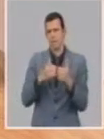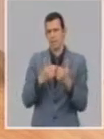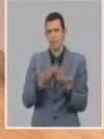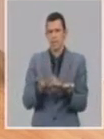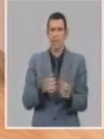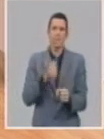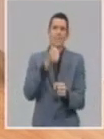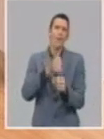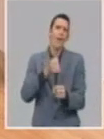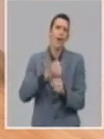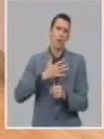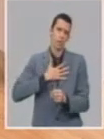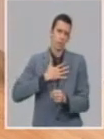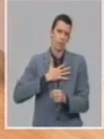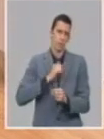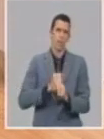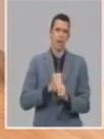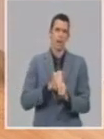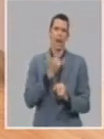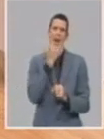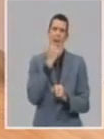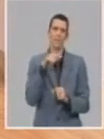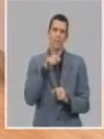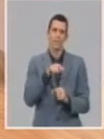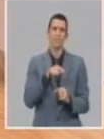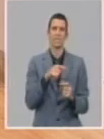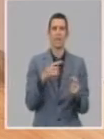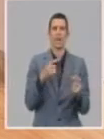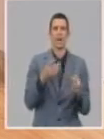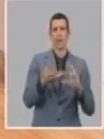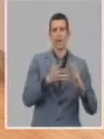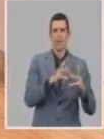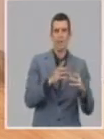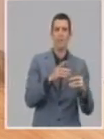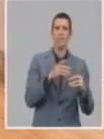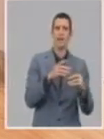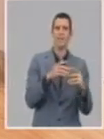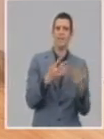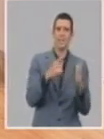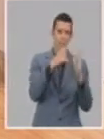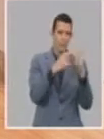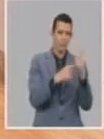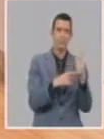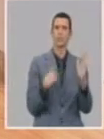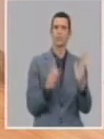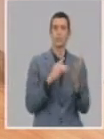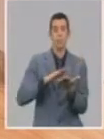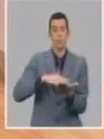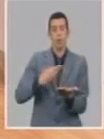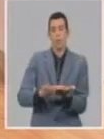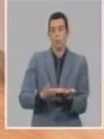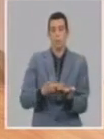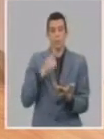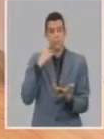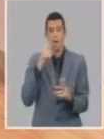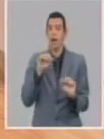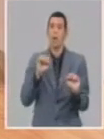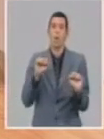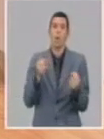afectadas en la realización de sus niveles de actividad en función de las medidas para contener